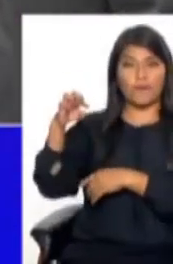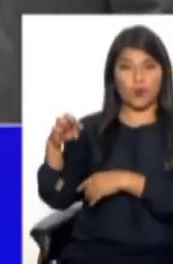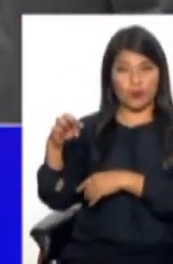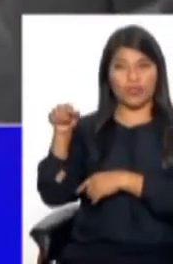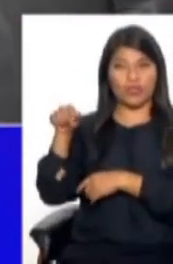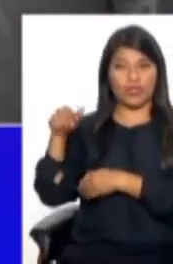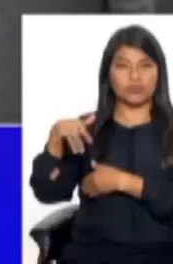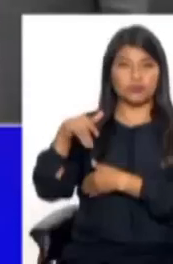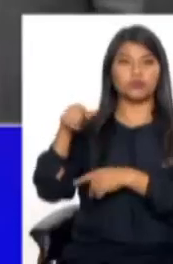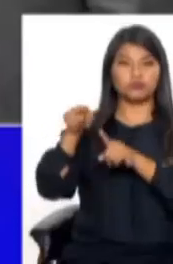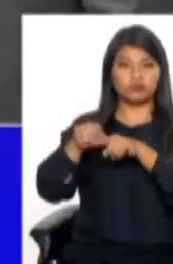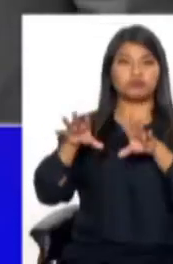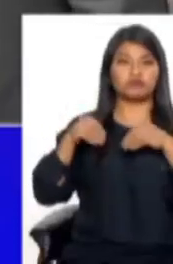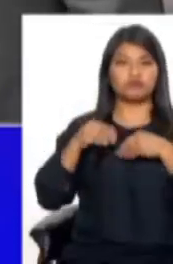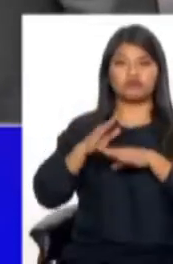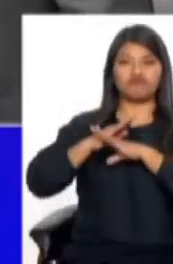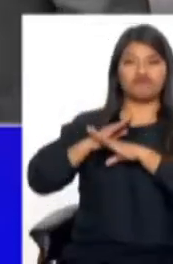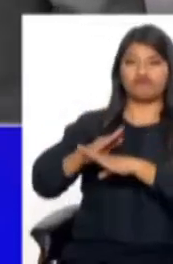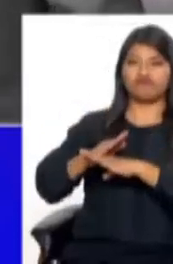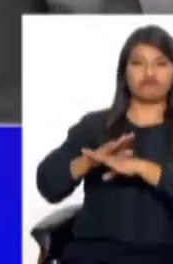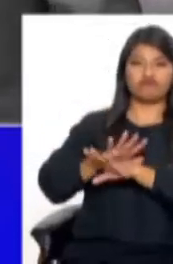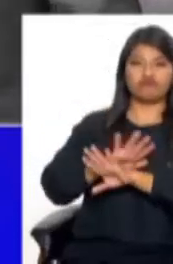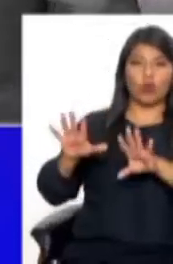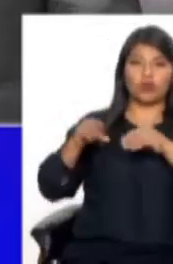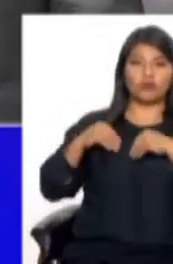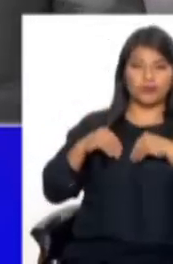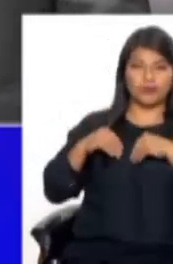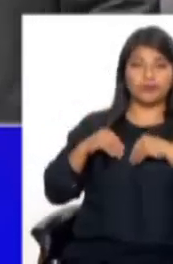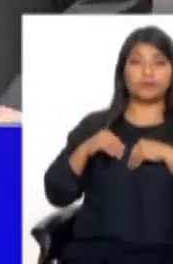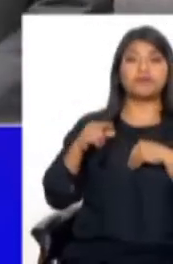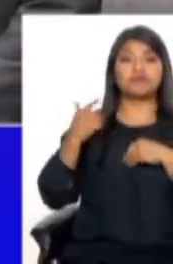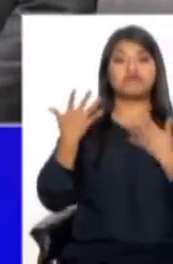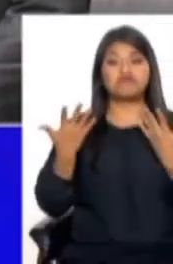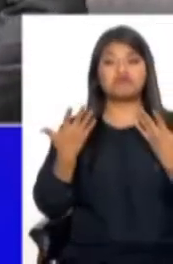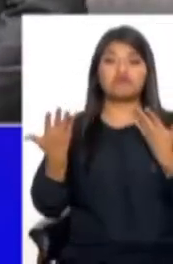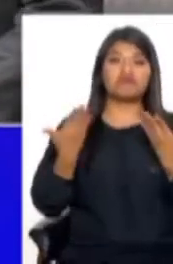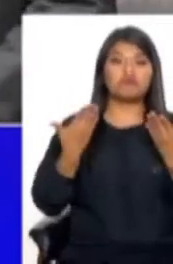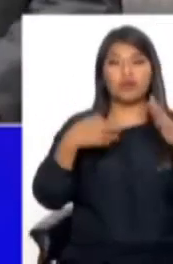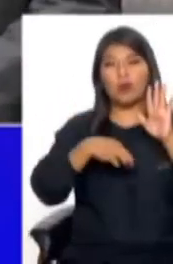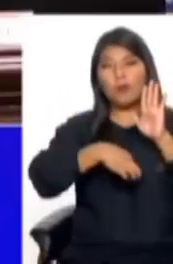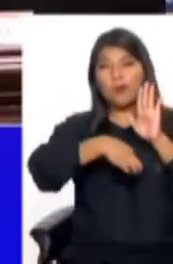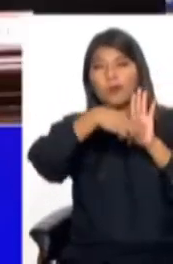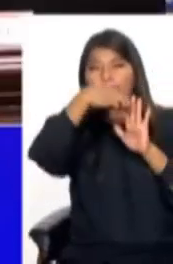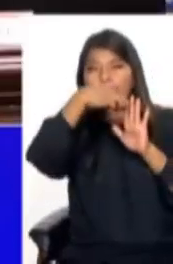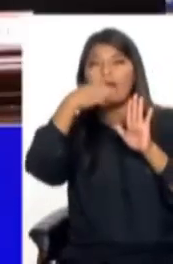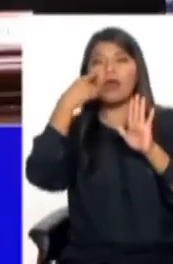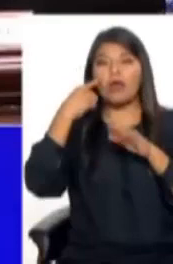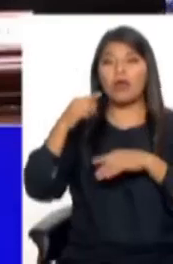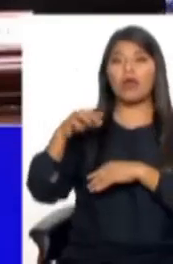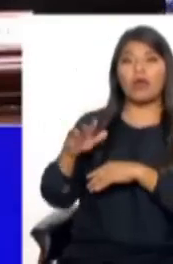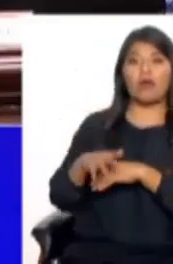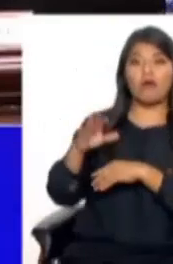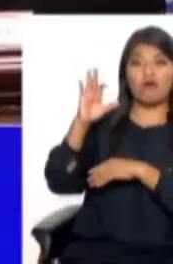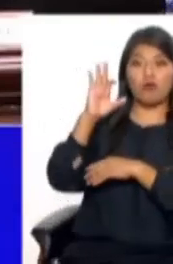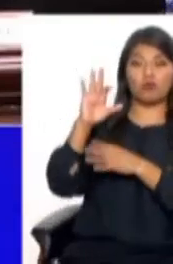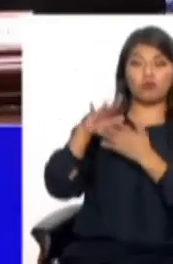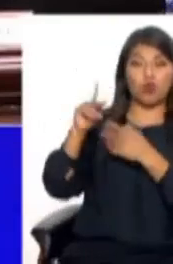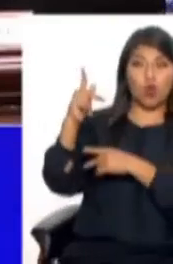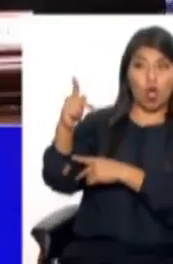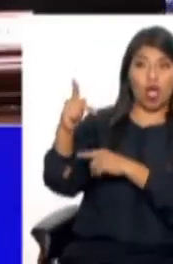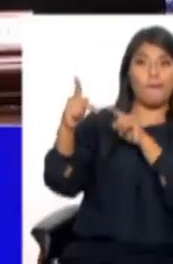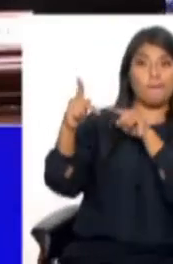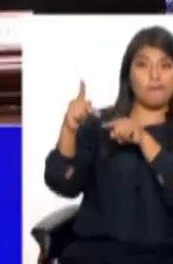que votarían en contra. Y de acuerdo a la votación, podemos señalar que la bancada de Fuerza Popular votó a favor